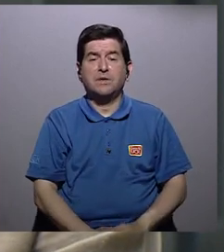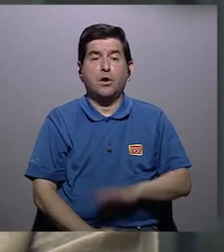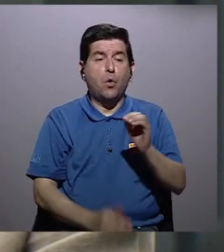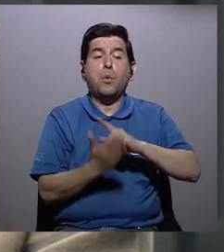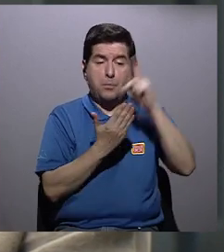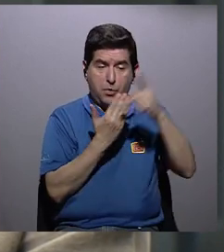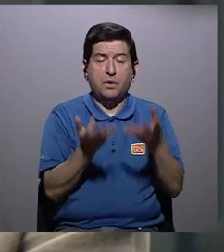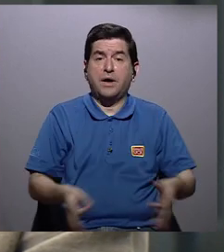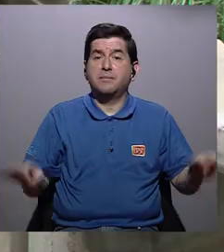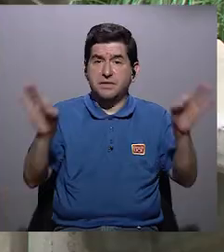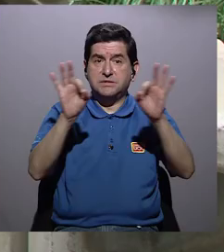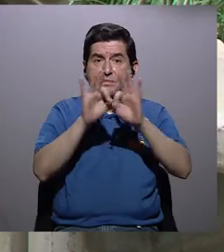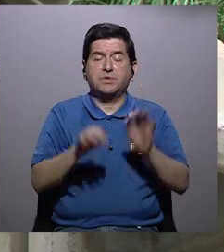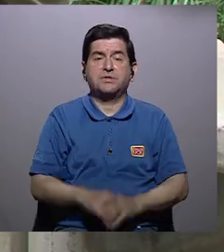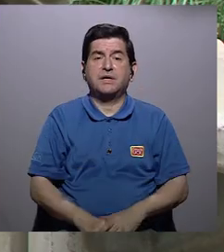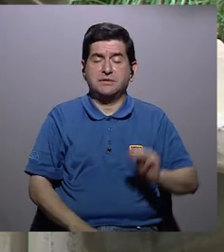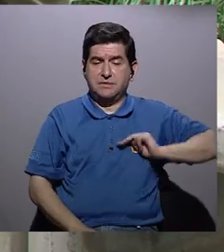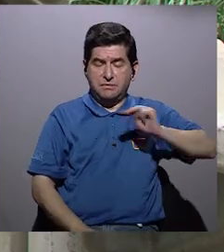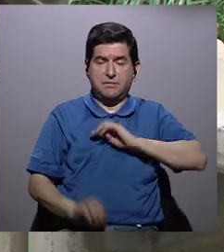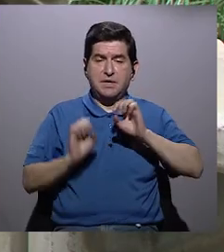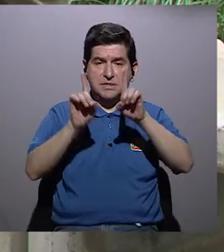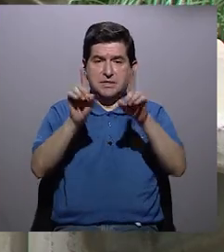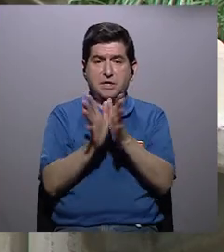Educación Pública asociados